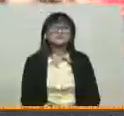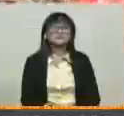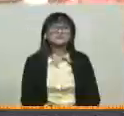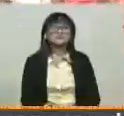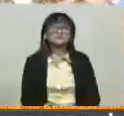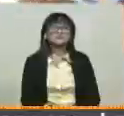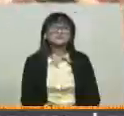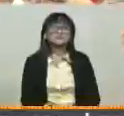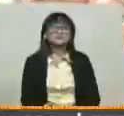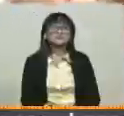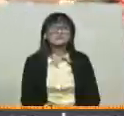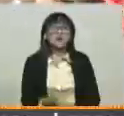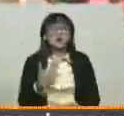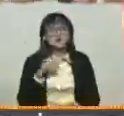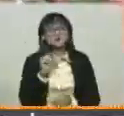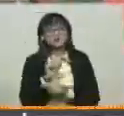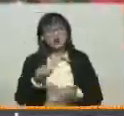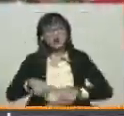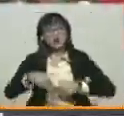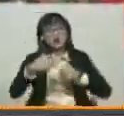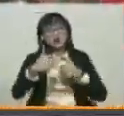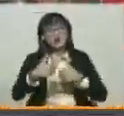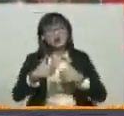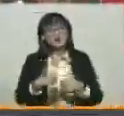Yo les dejo un reto.